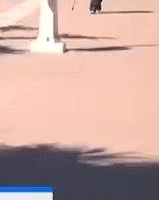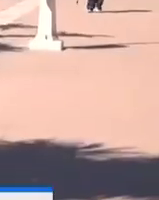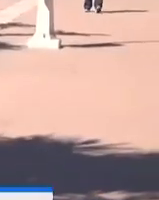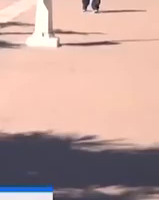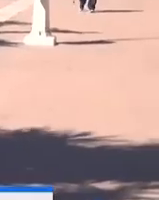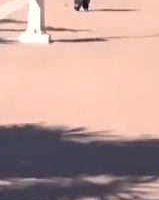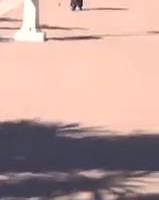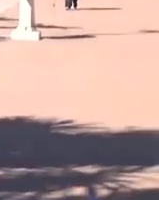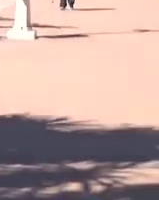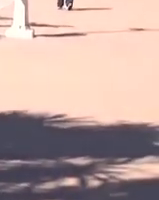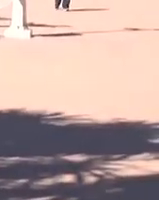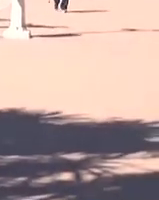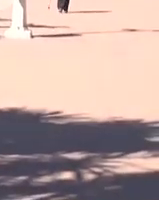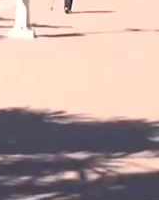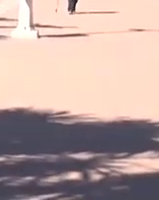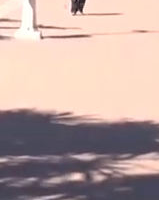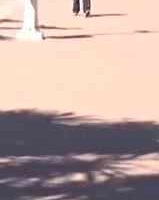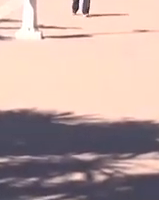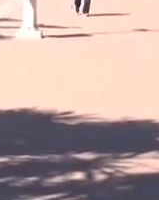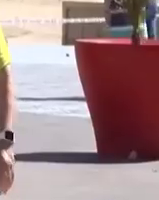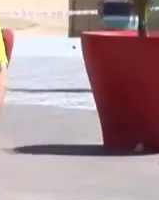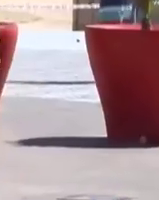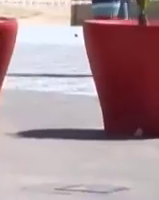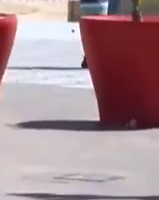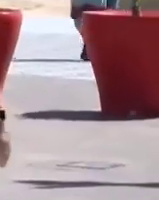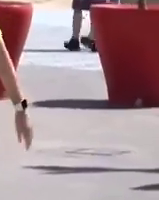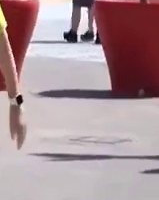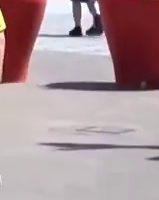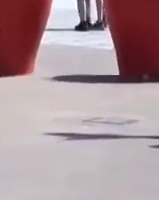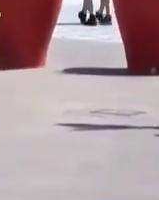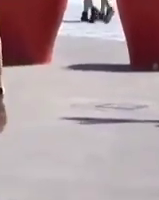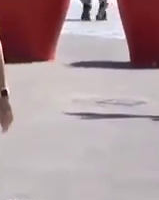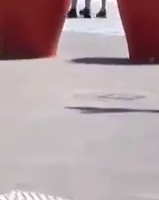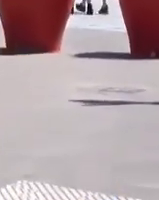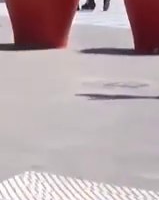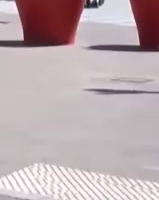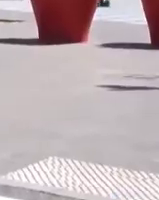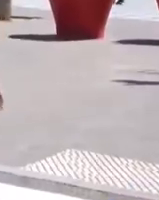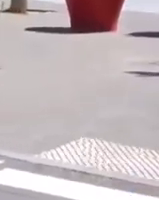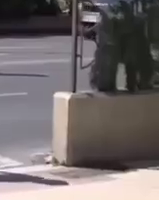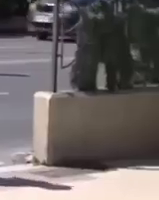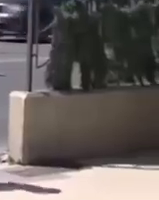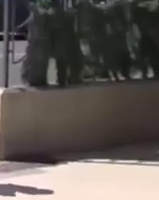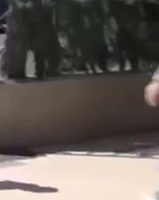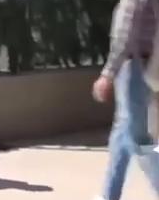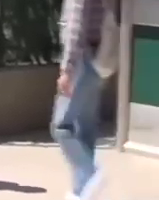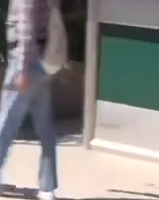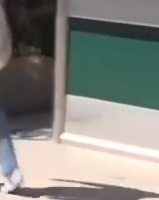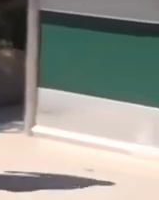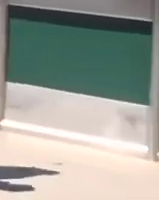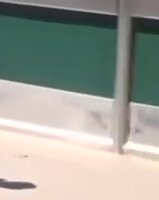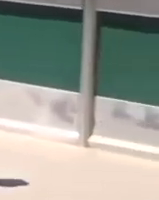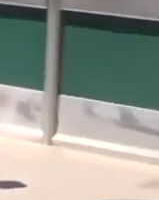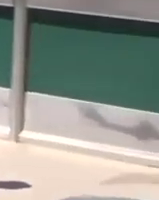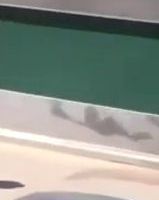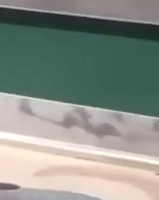pequeños. Si hay una segunda onda en el otoño que viene, otoño-invierno, el impacto de esa onda sea muchísimo menor. Y en cuanto a la inmunidad de